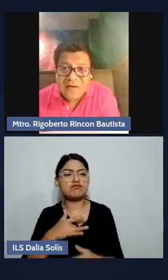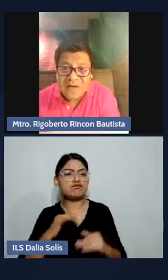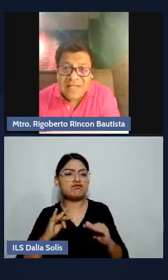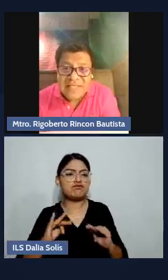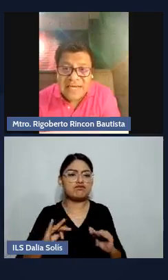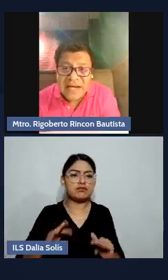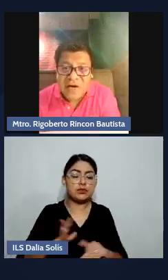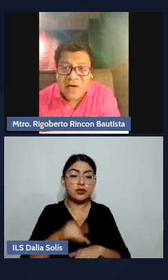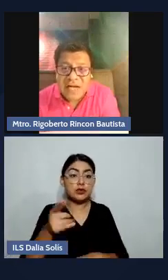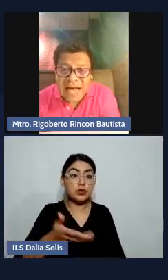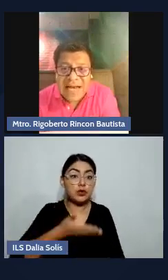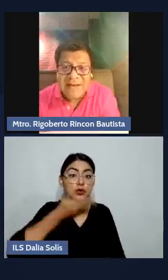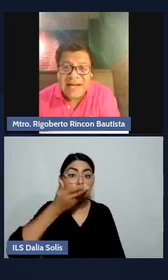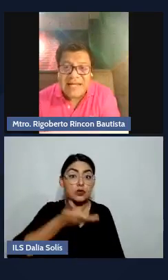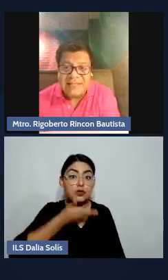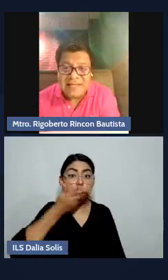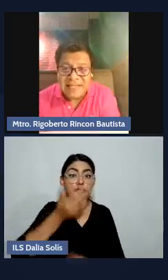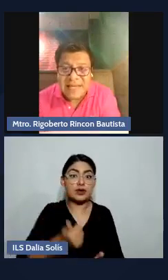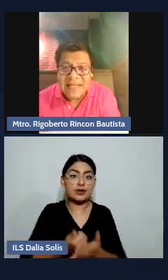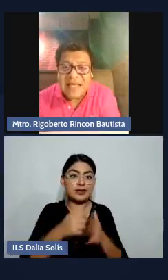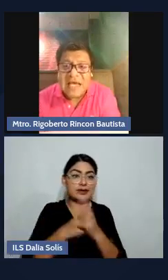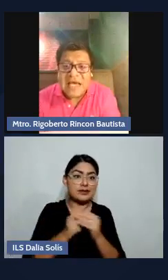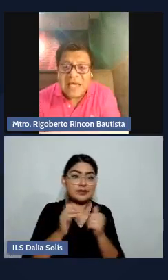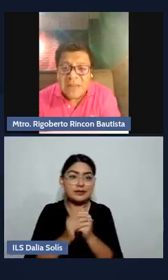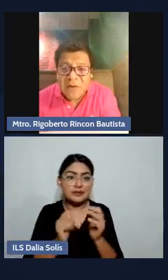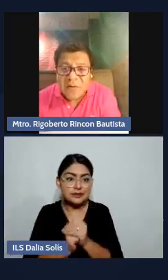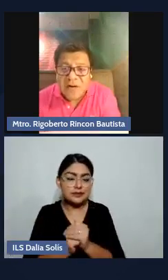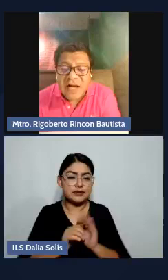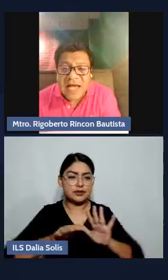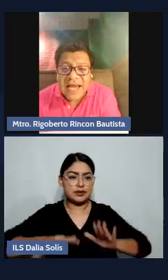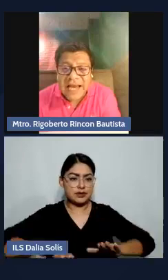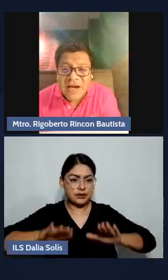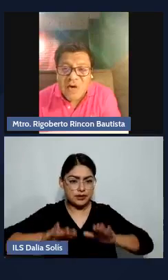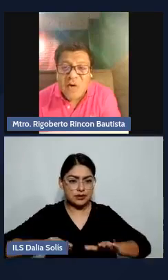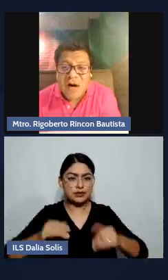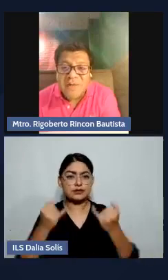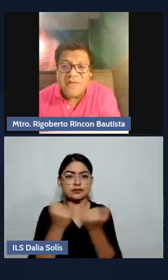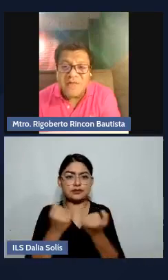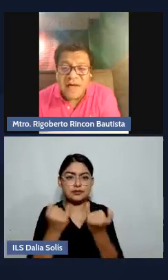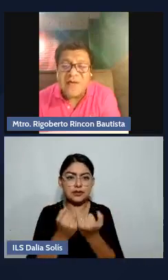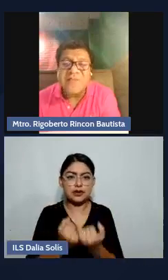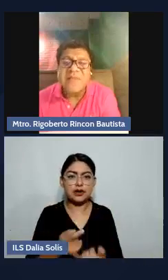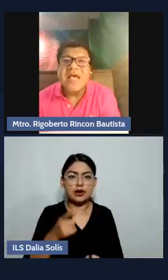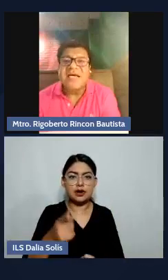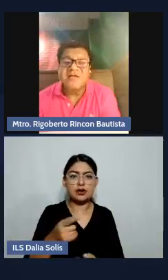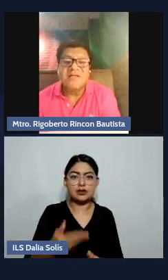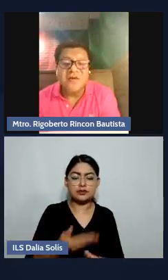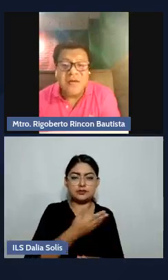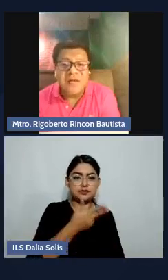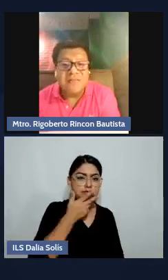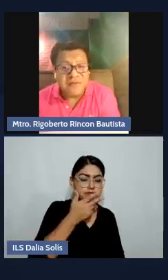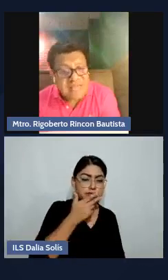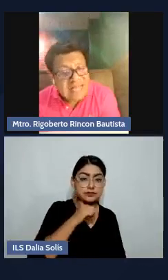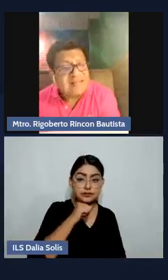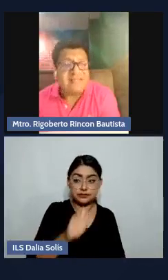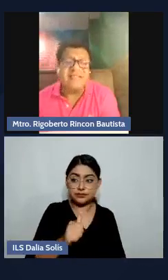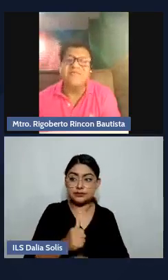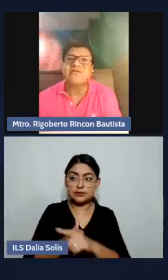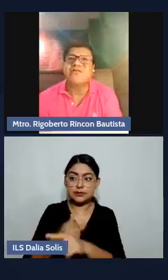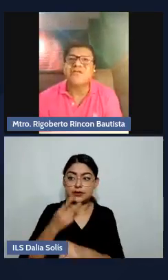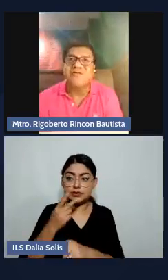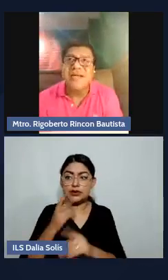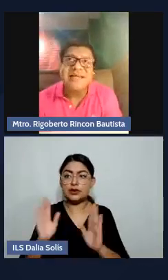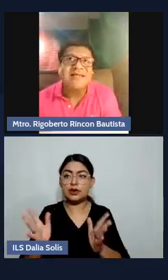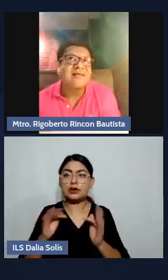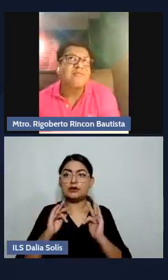cigarro calma la ansiedad que provoca el no haber fumado. Esto es algo bien importante. Si nuestro detonante